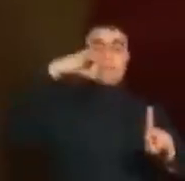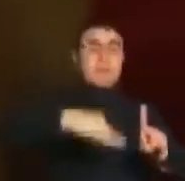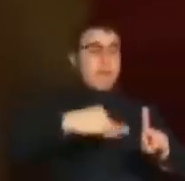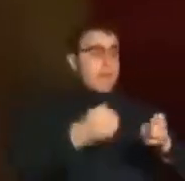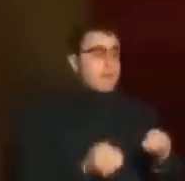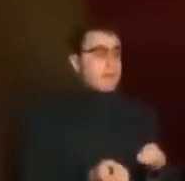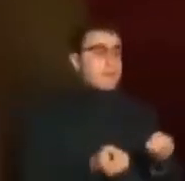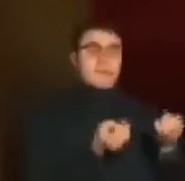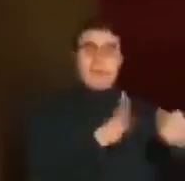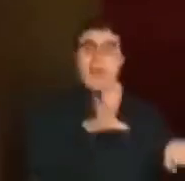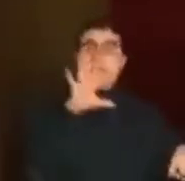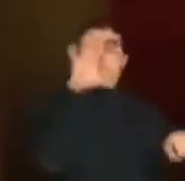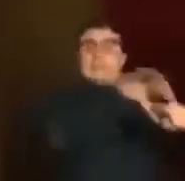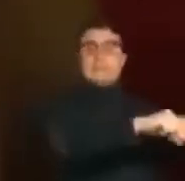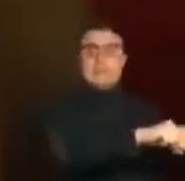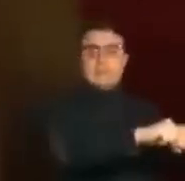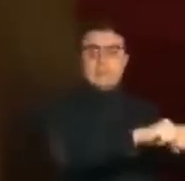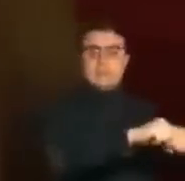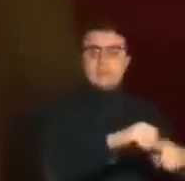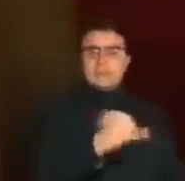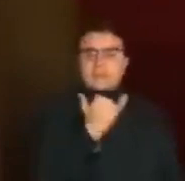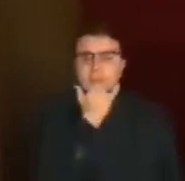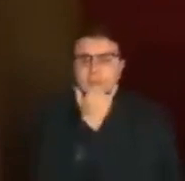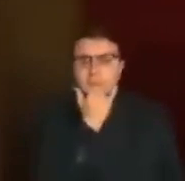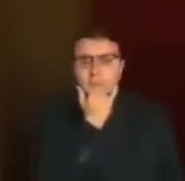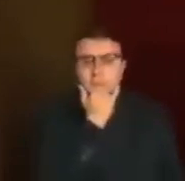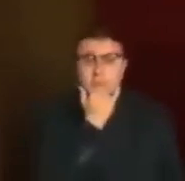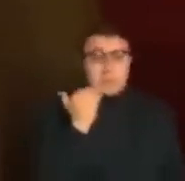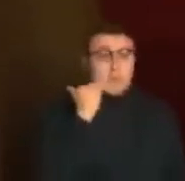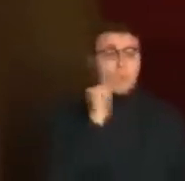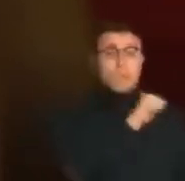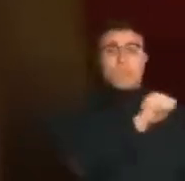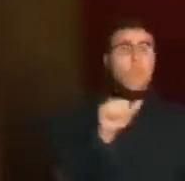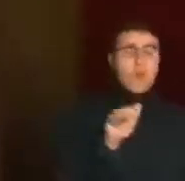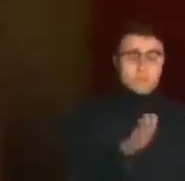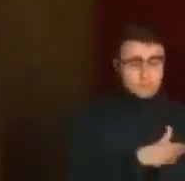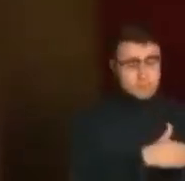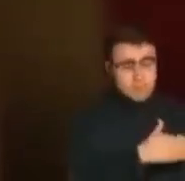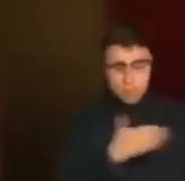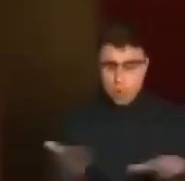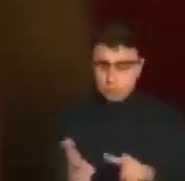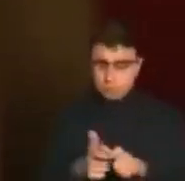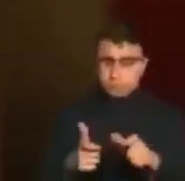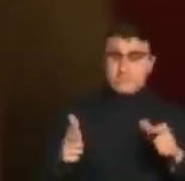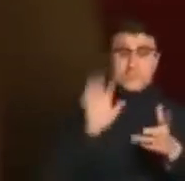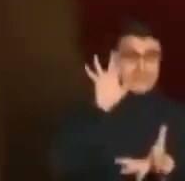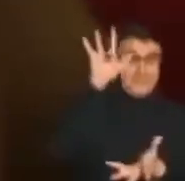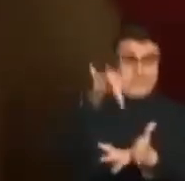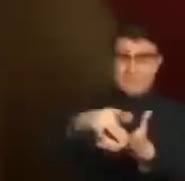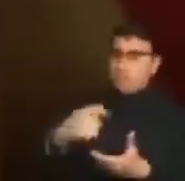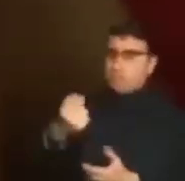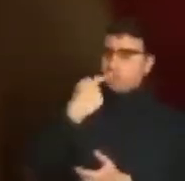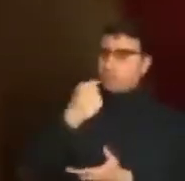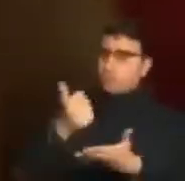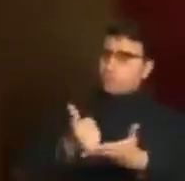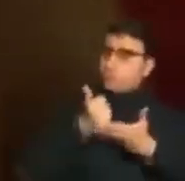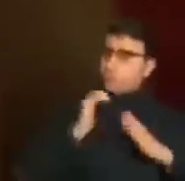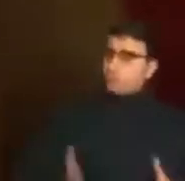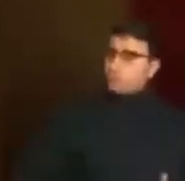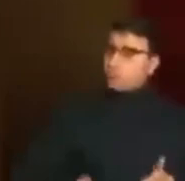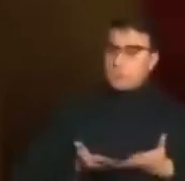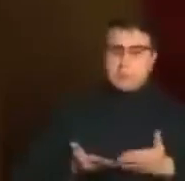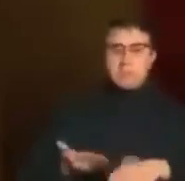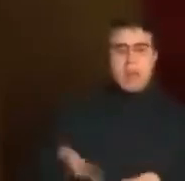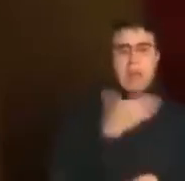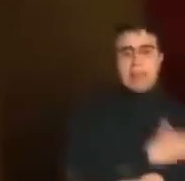cita? Pues que muchas mujeres mueren antes del primer tratamiento.